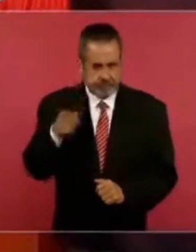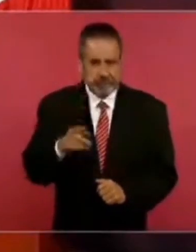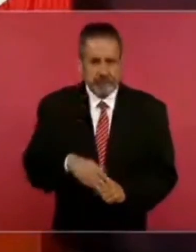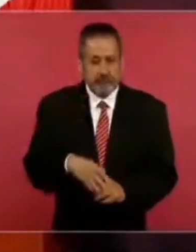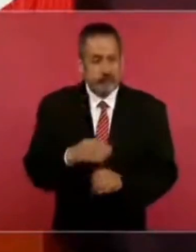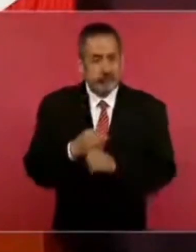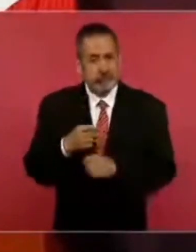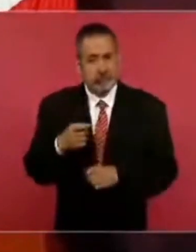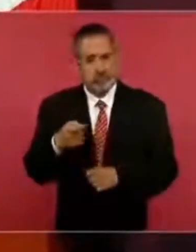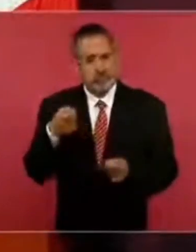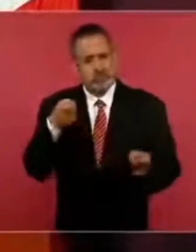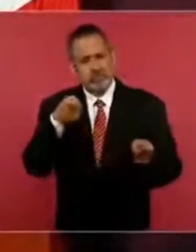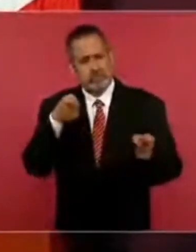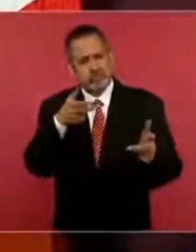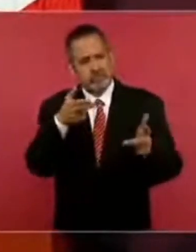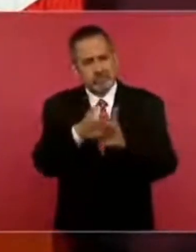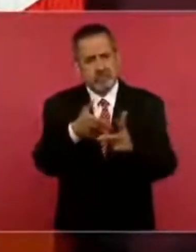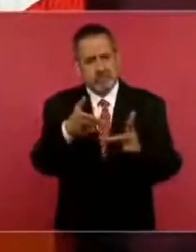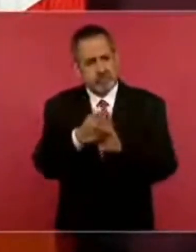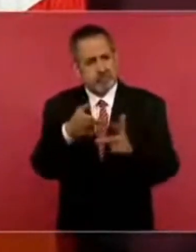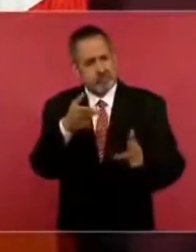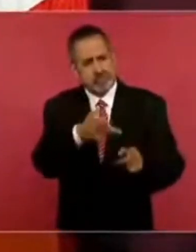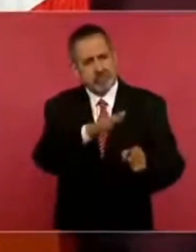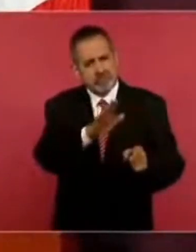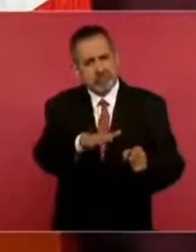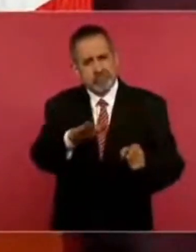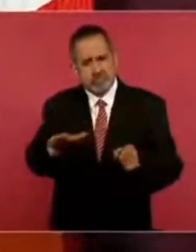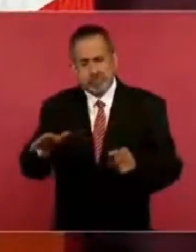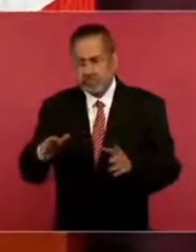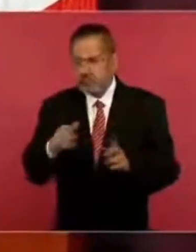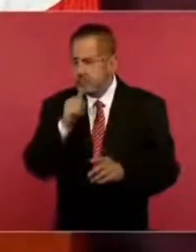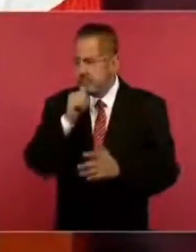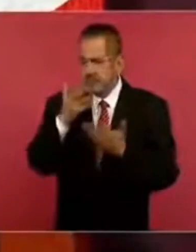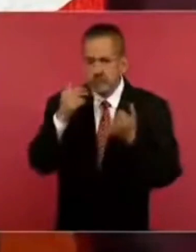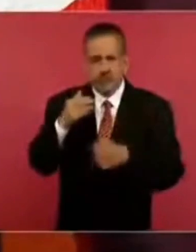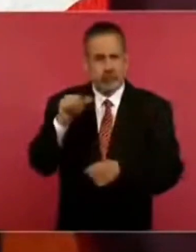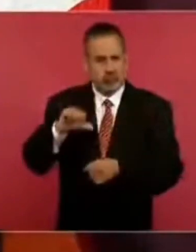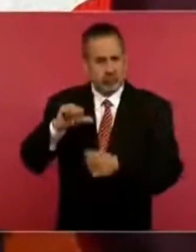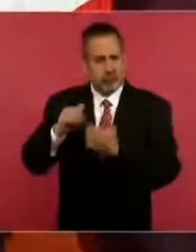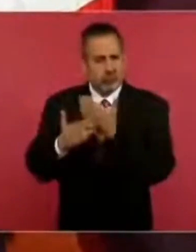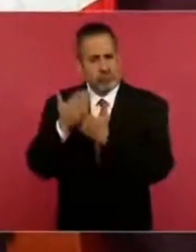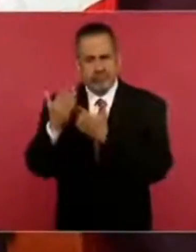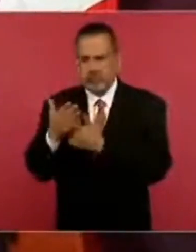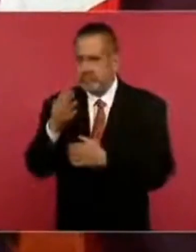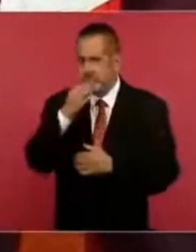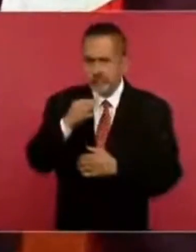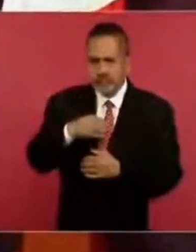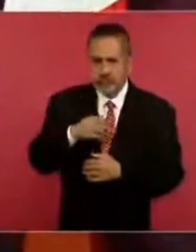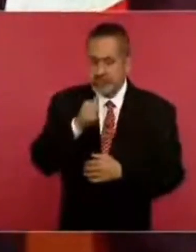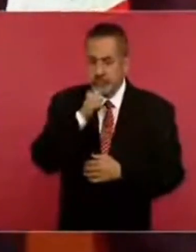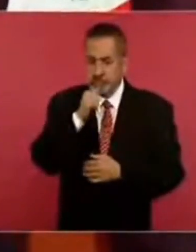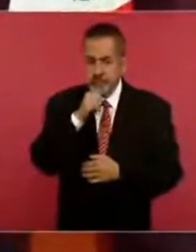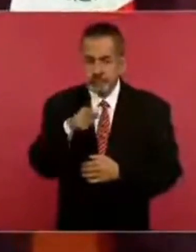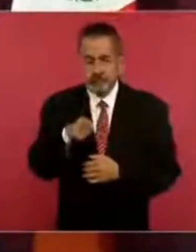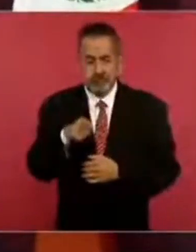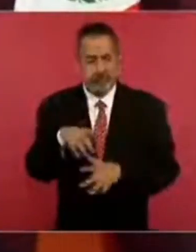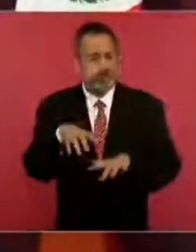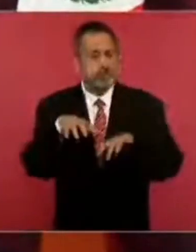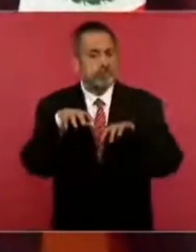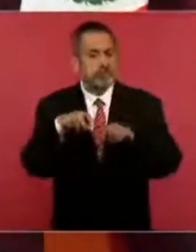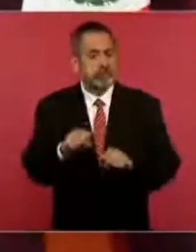disparando, asesinando gente. Teníamos la información hasta hoy en la mañana de que no lo habían